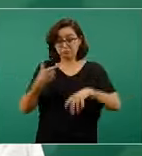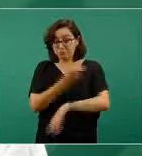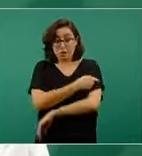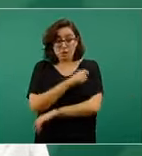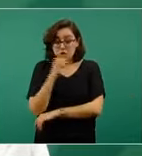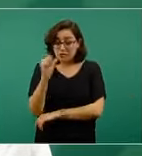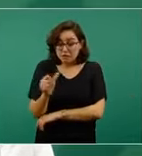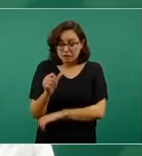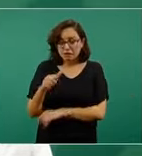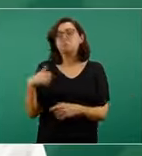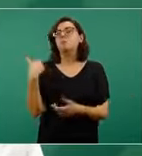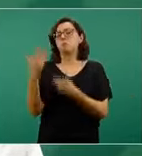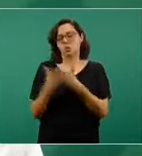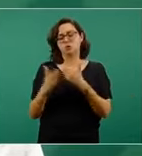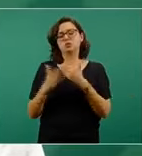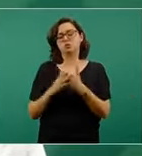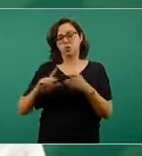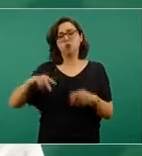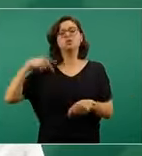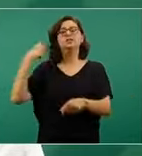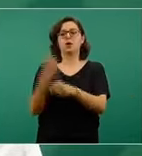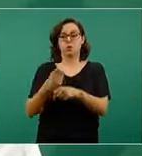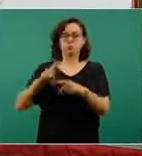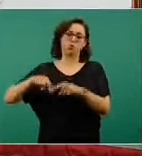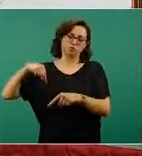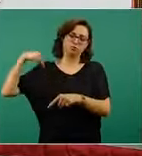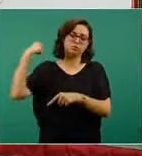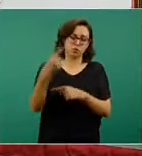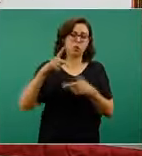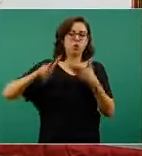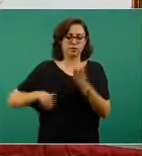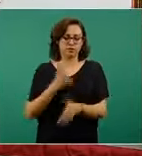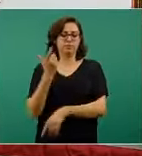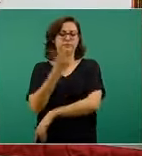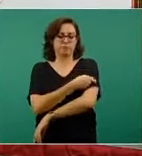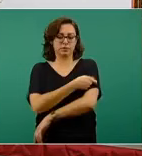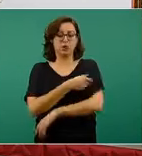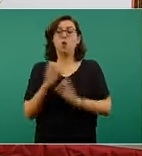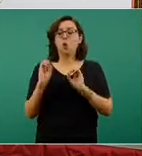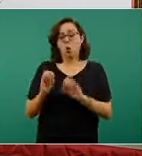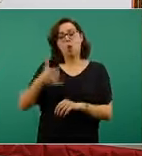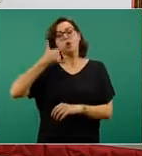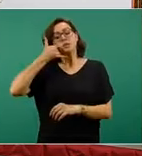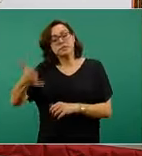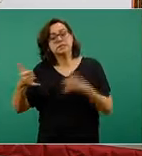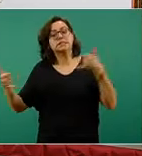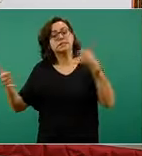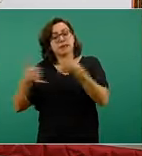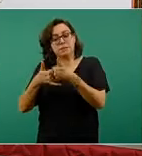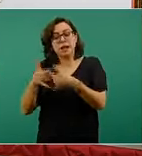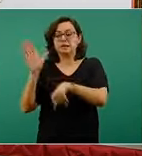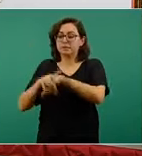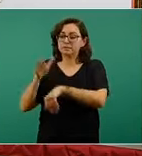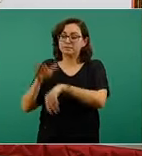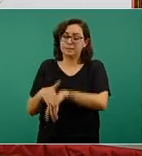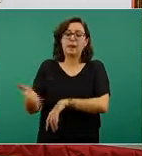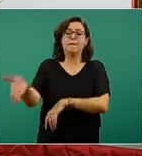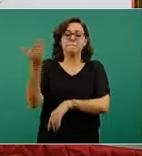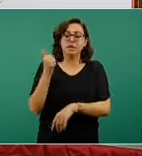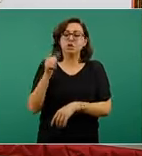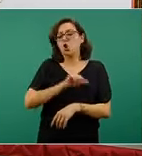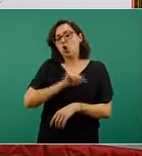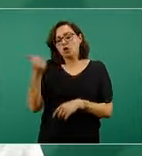para programar e ir en una segunda ronda a vacunarle. O llamarle, en algunos casos llamaremos a que vayan a